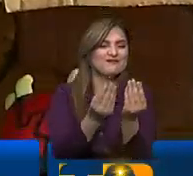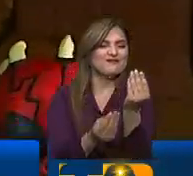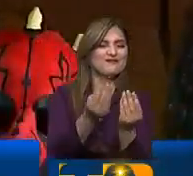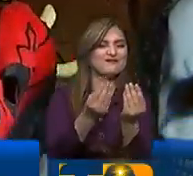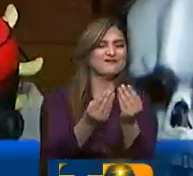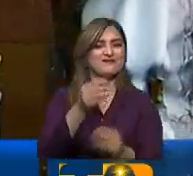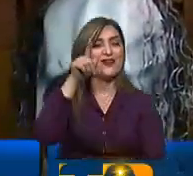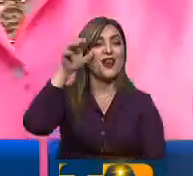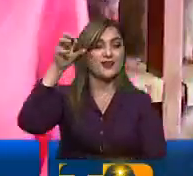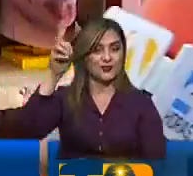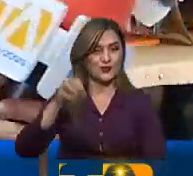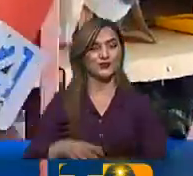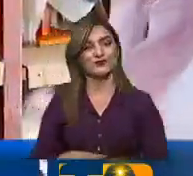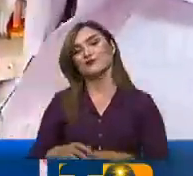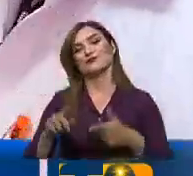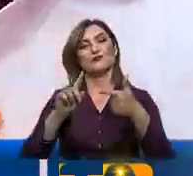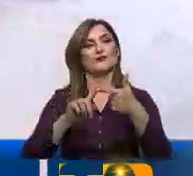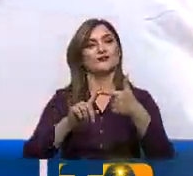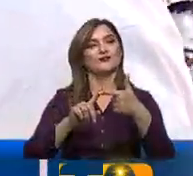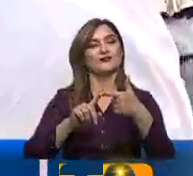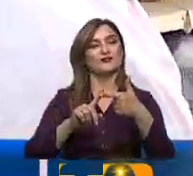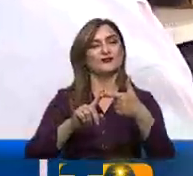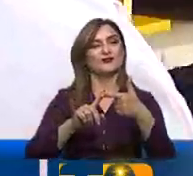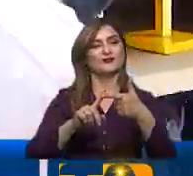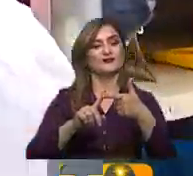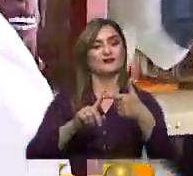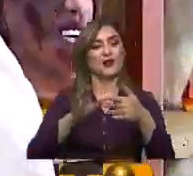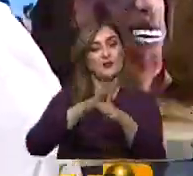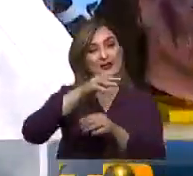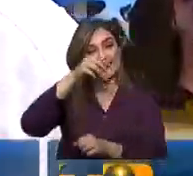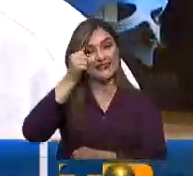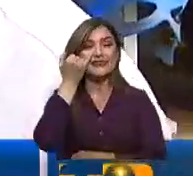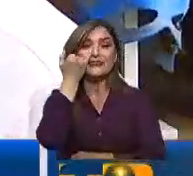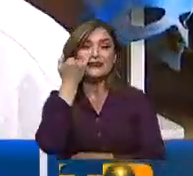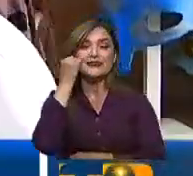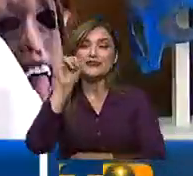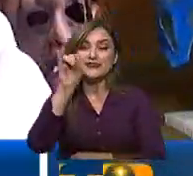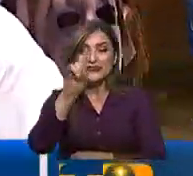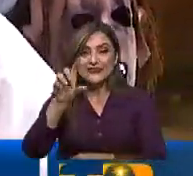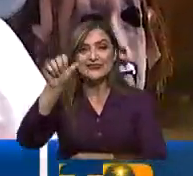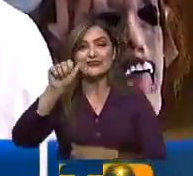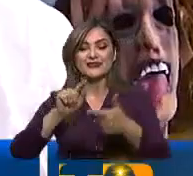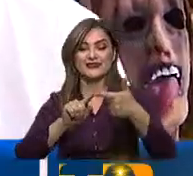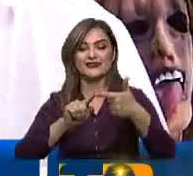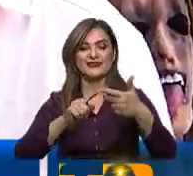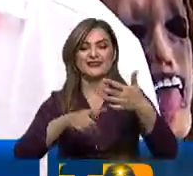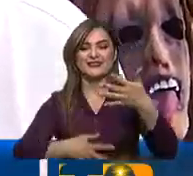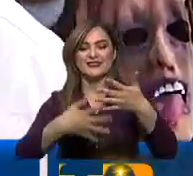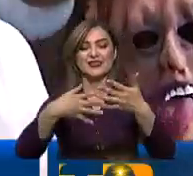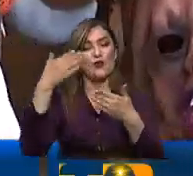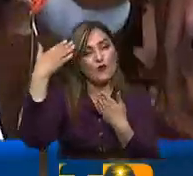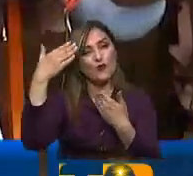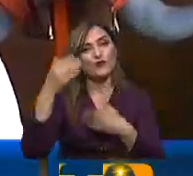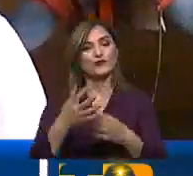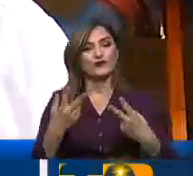el presidente Lasso, seguido por el presidente de la CONAI, el ISA, y de los demás políticos, ¿no? Hablemos